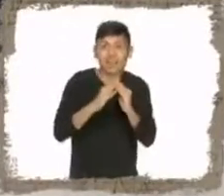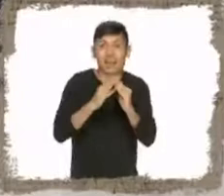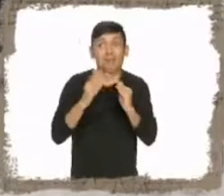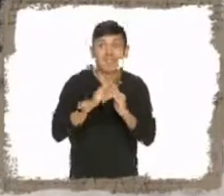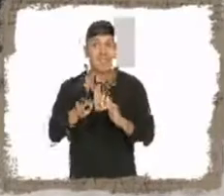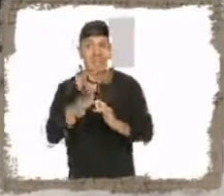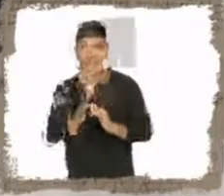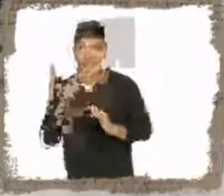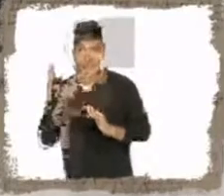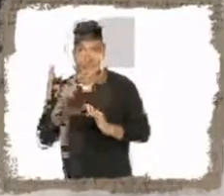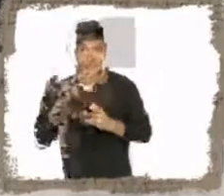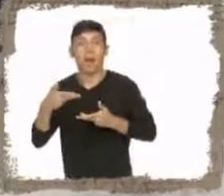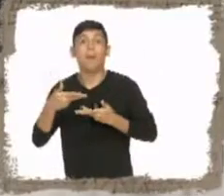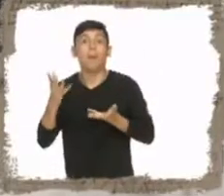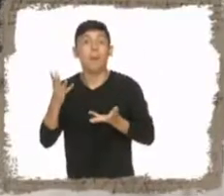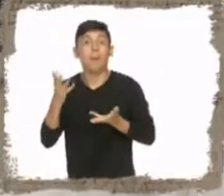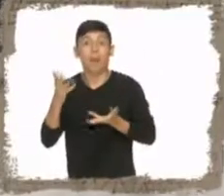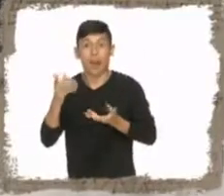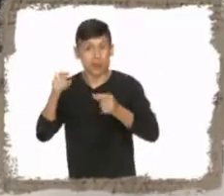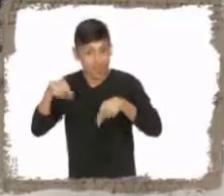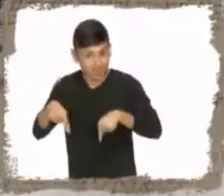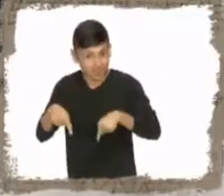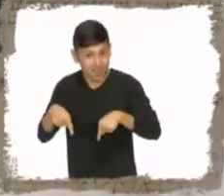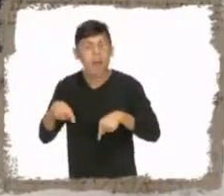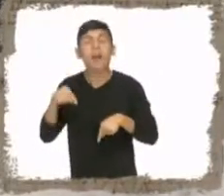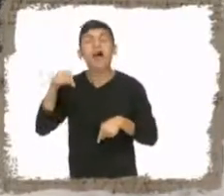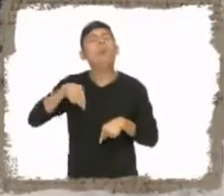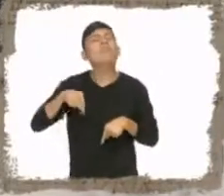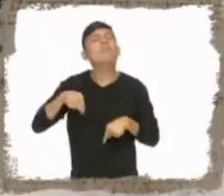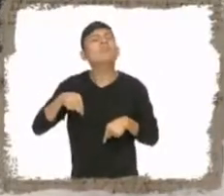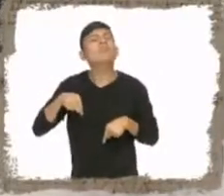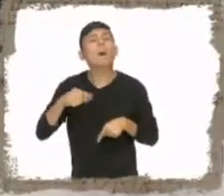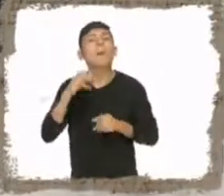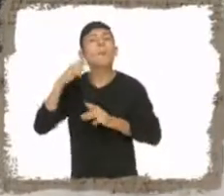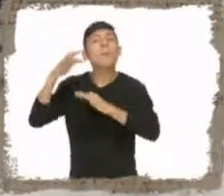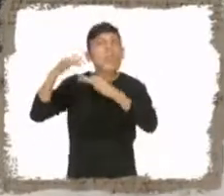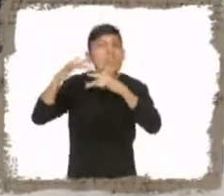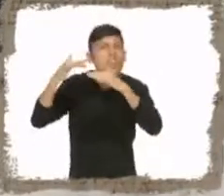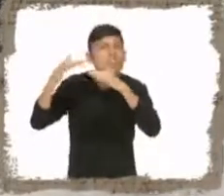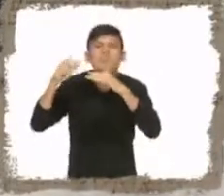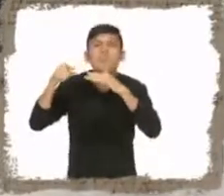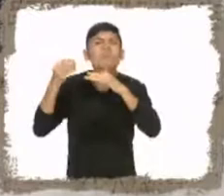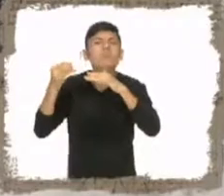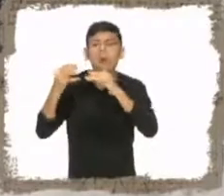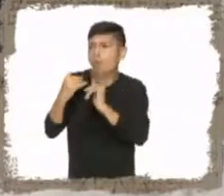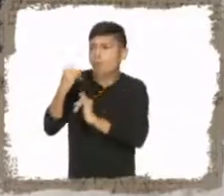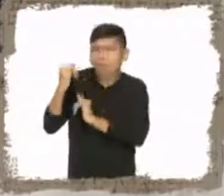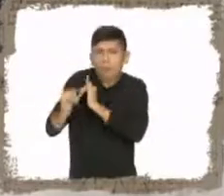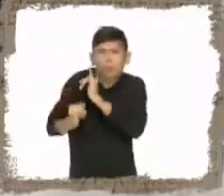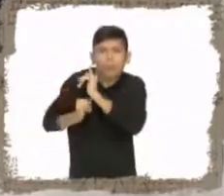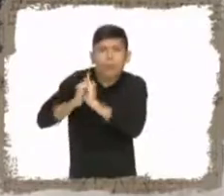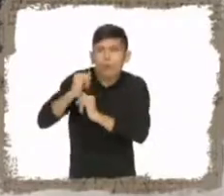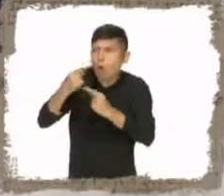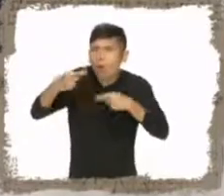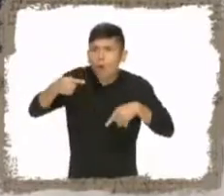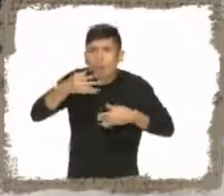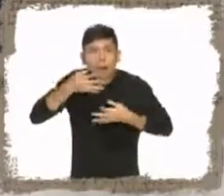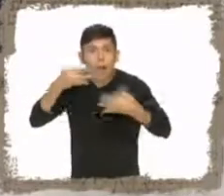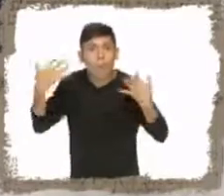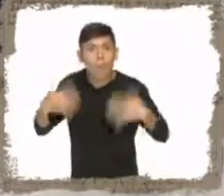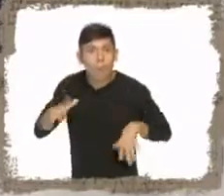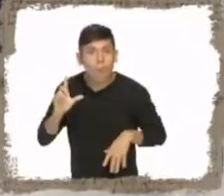casa, que también es la Biblioteca Popular Juglares Sin Frontera. Hoy voy a hablarles del mito. El mito es una narración de